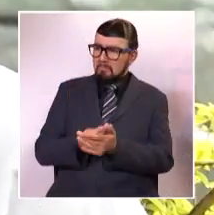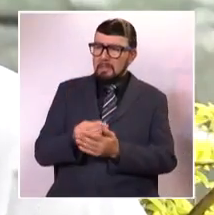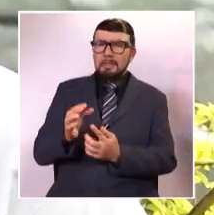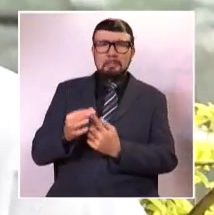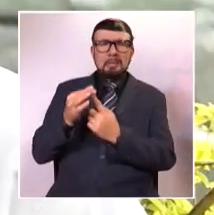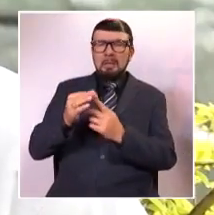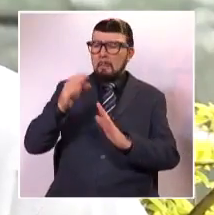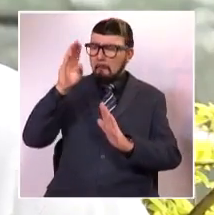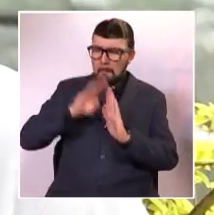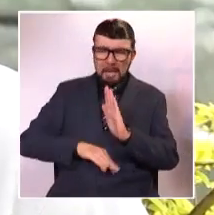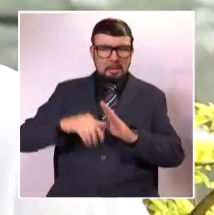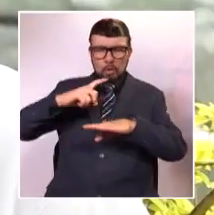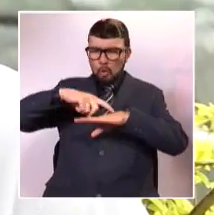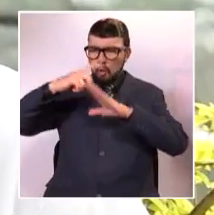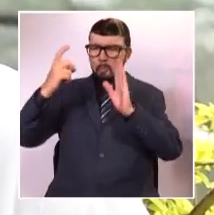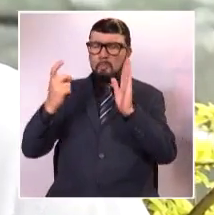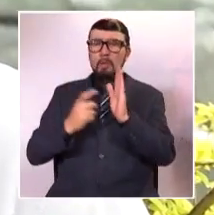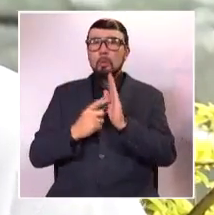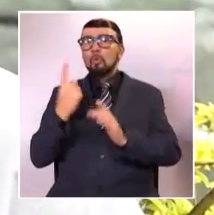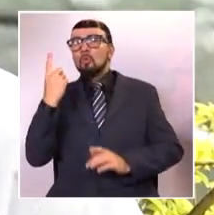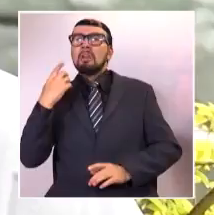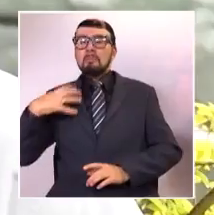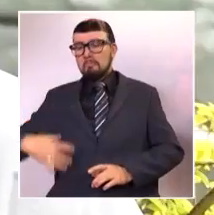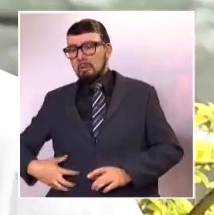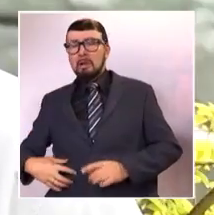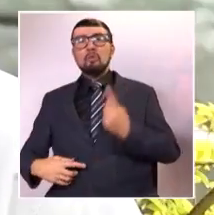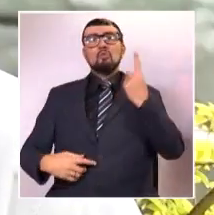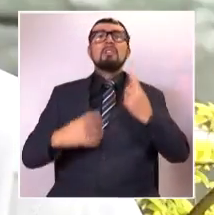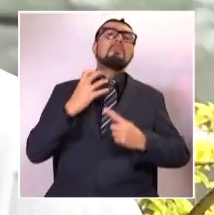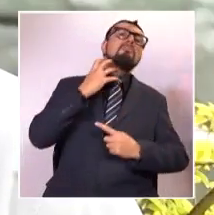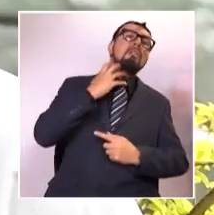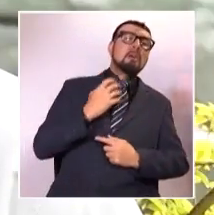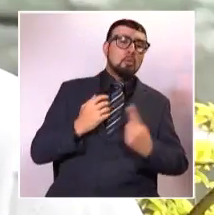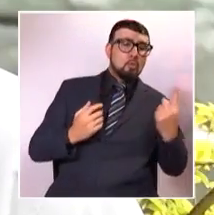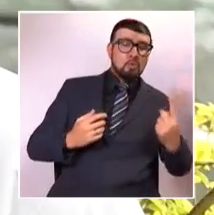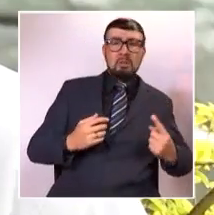más económico que hacerse una ecografía individual.